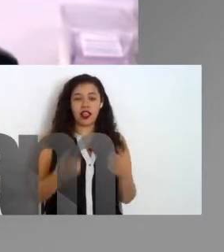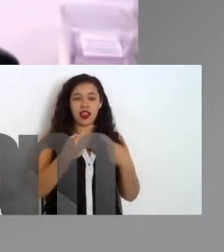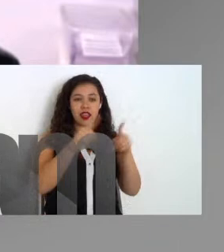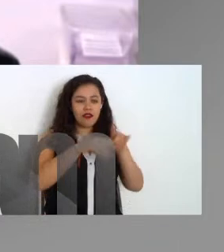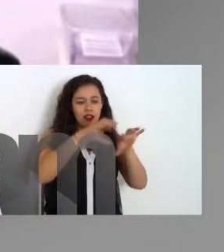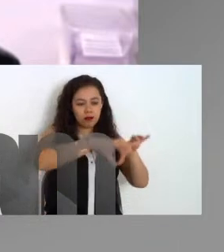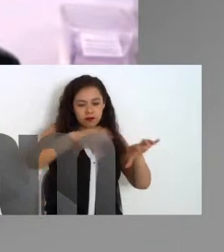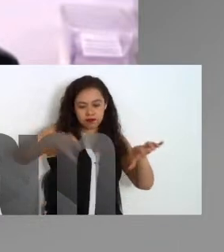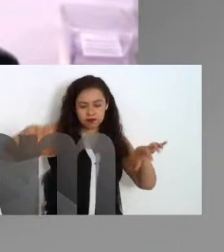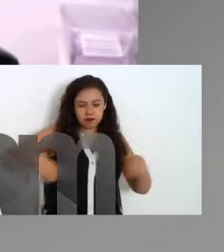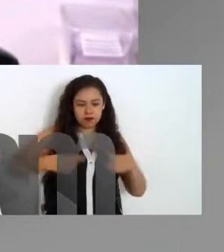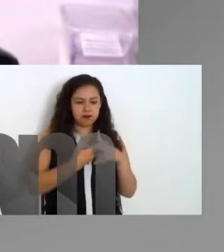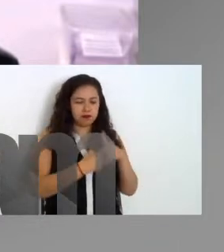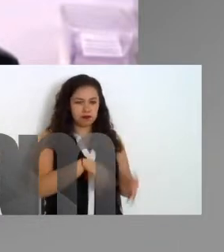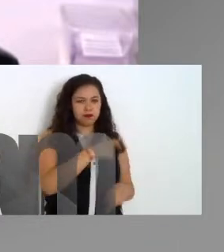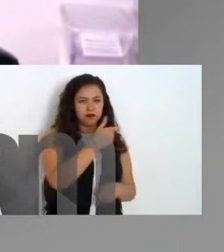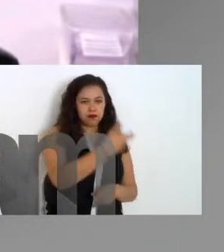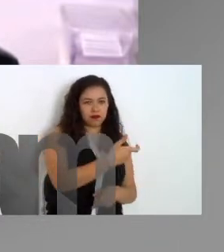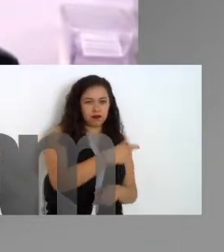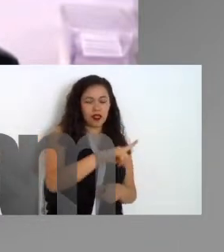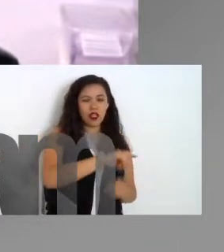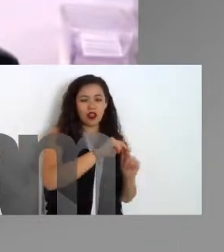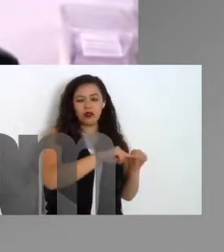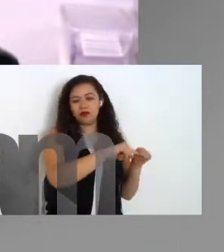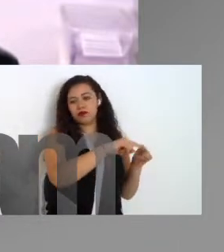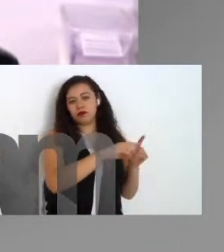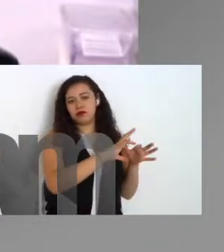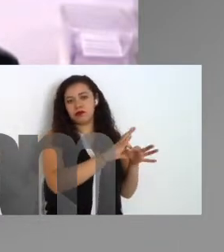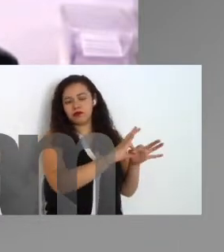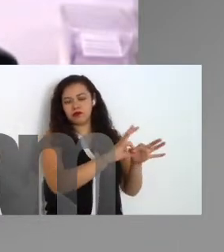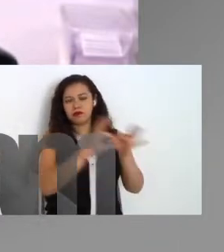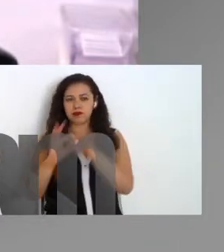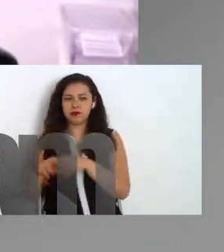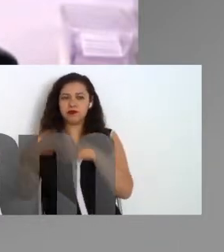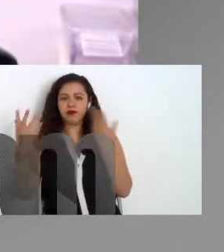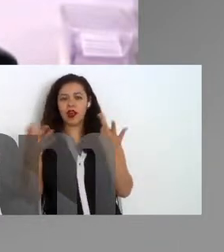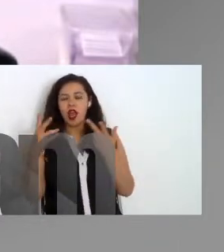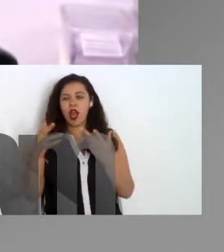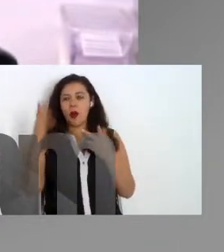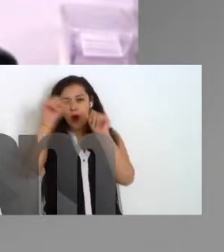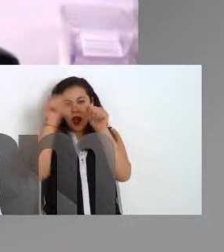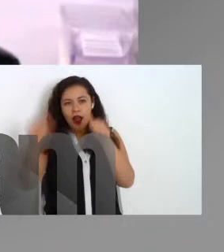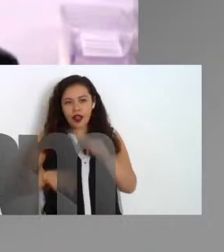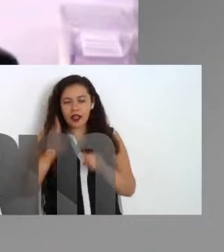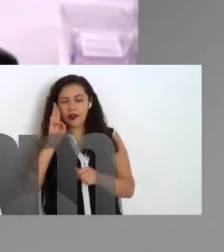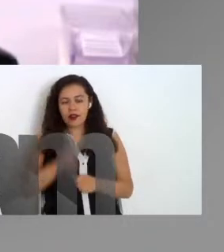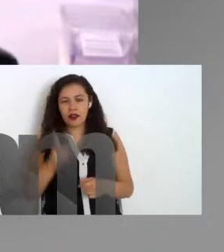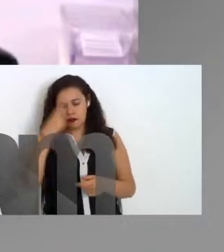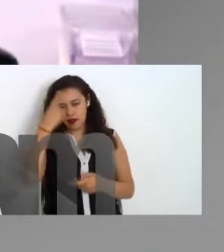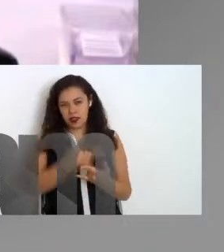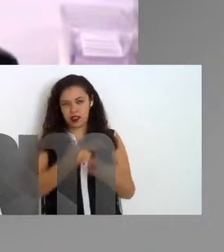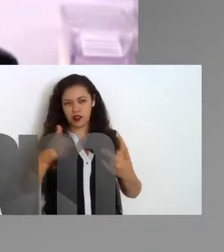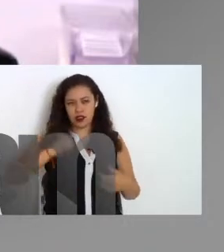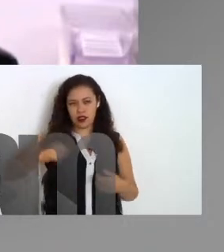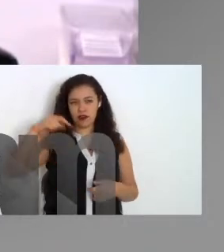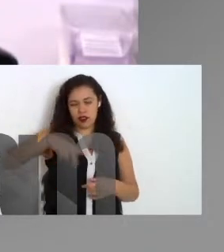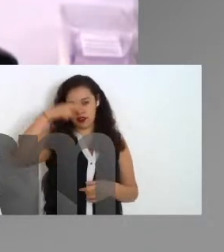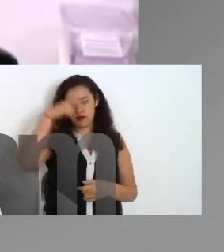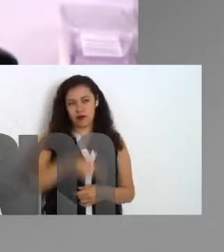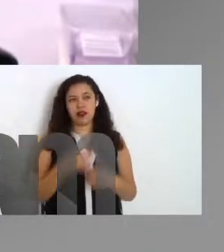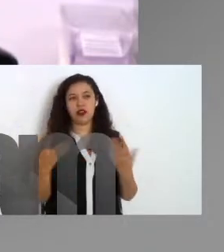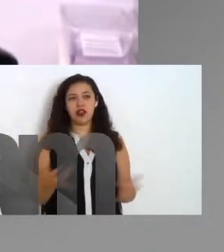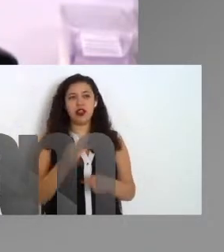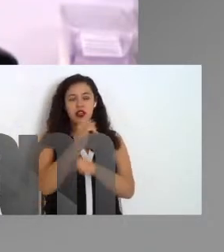de la economía para llegar a las artes visuales, pasando por la historia antigua de México. Ha sido egresado y profesor investigador de la